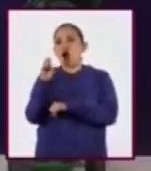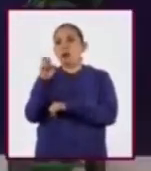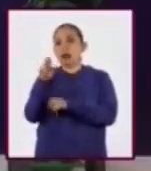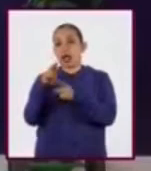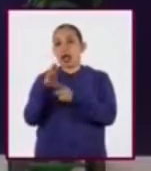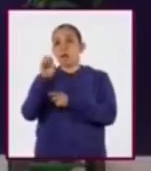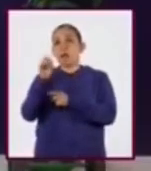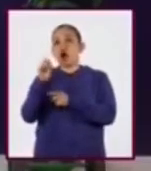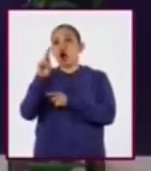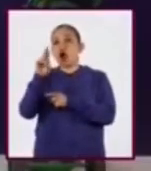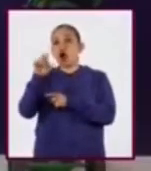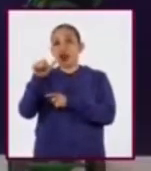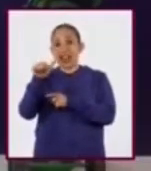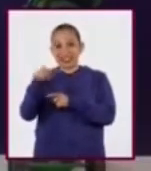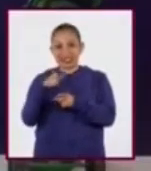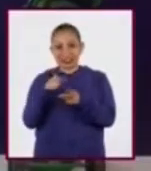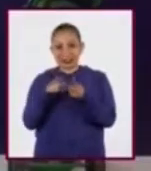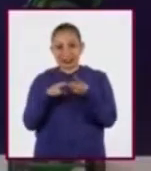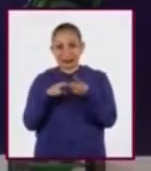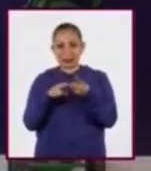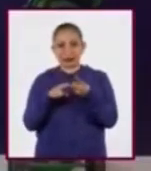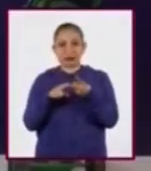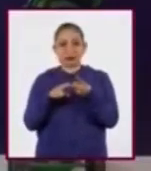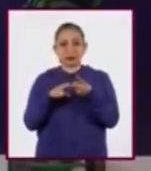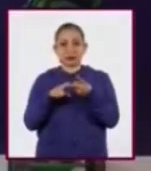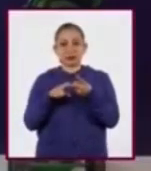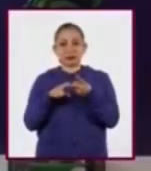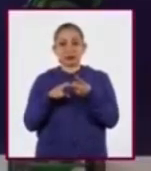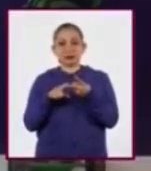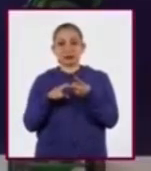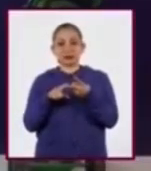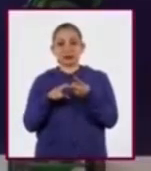bórax. Maestra, ¿me regalaría un poquito de alcohol, por favor?